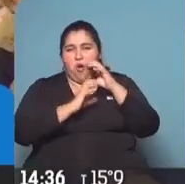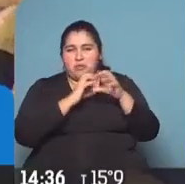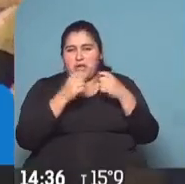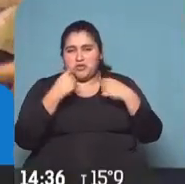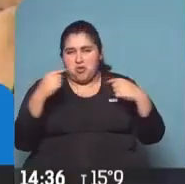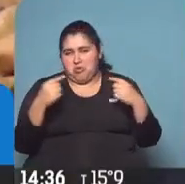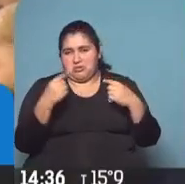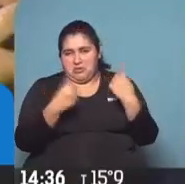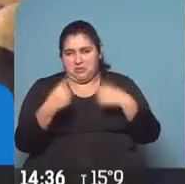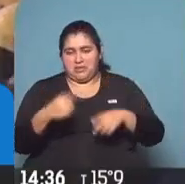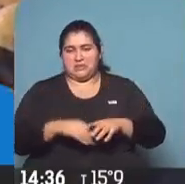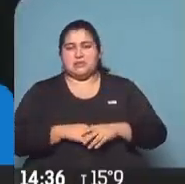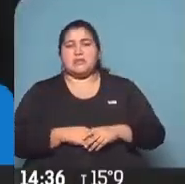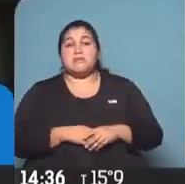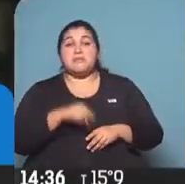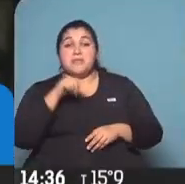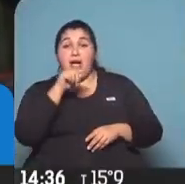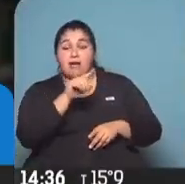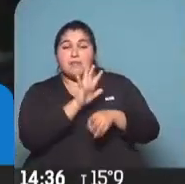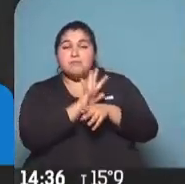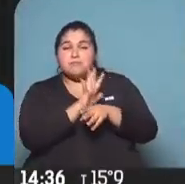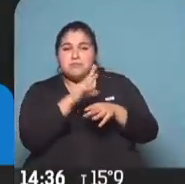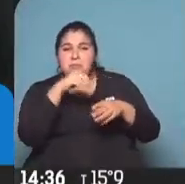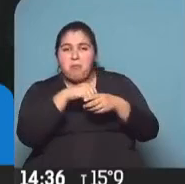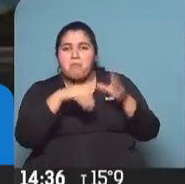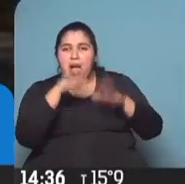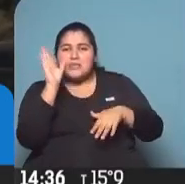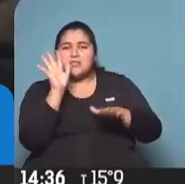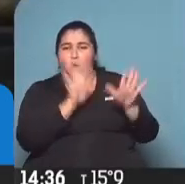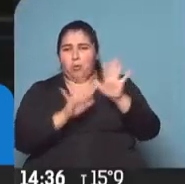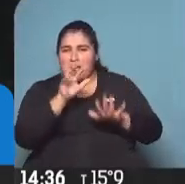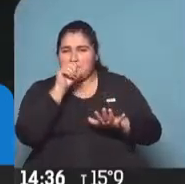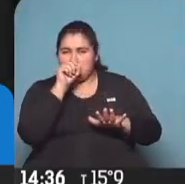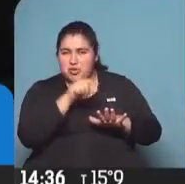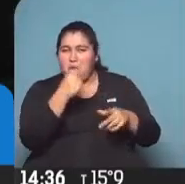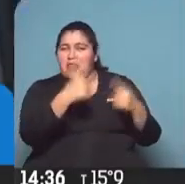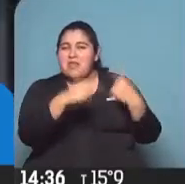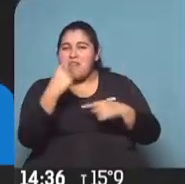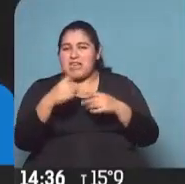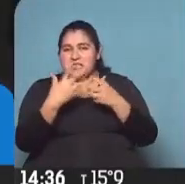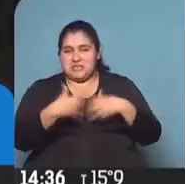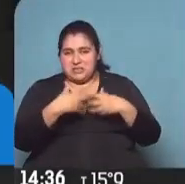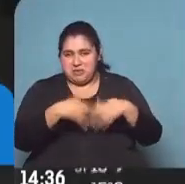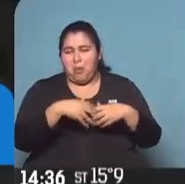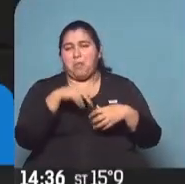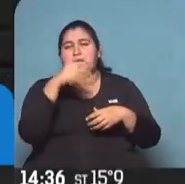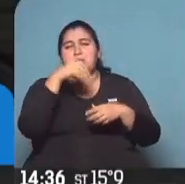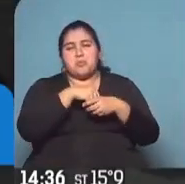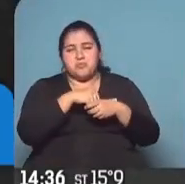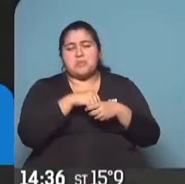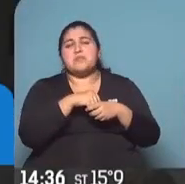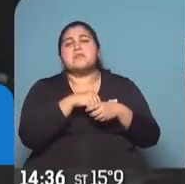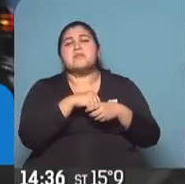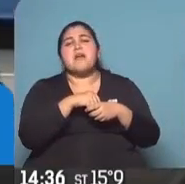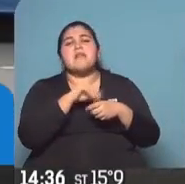izadas con el monitor cáncer para la operatividad de diferentes sistemas consola de despacho y